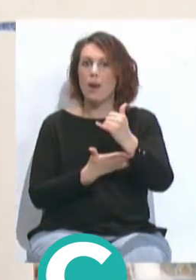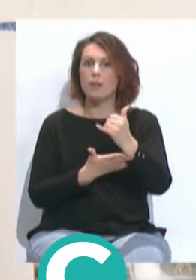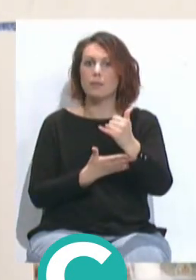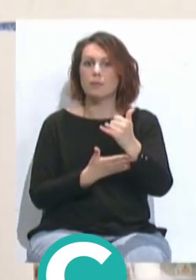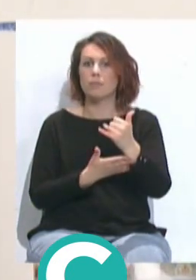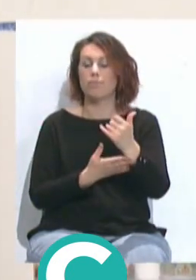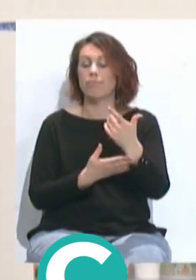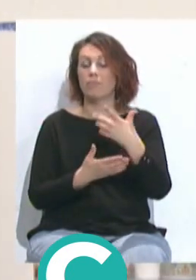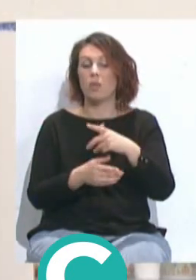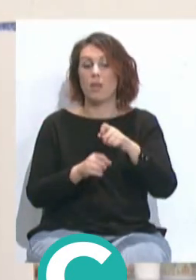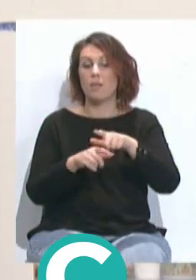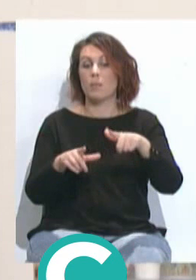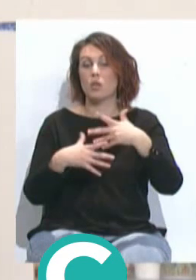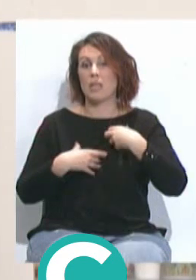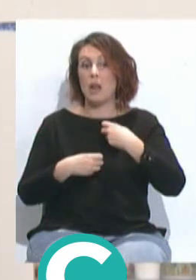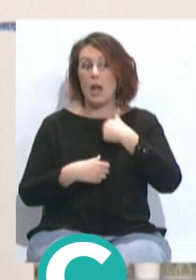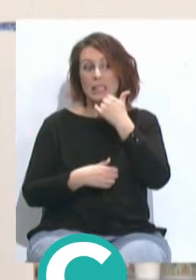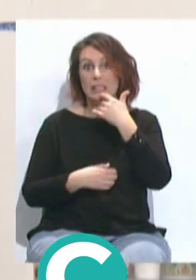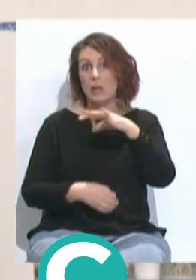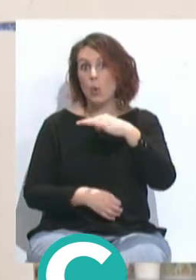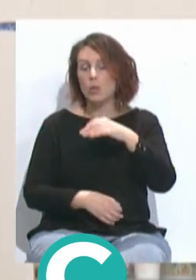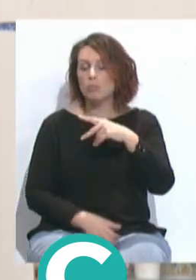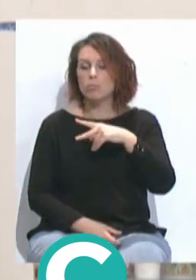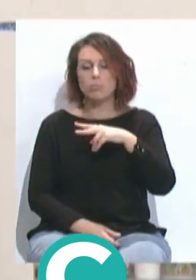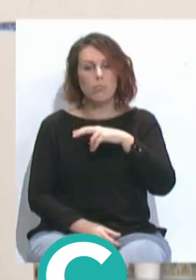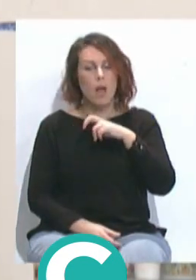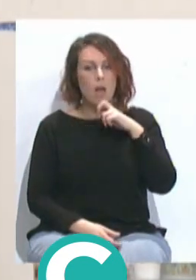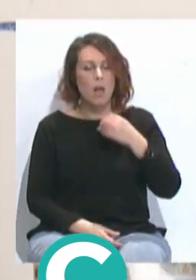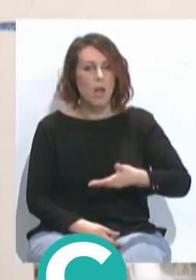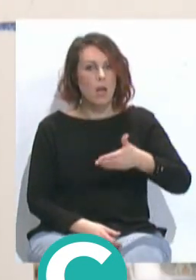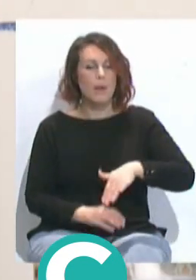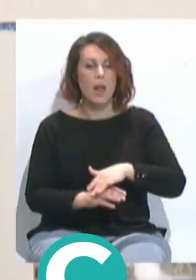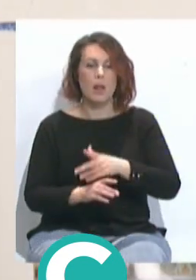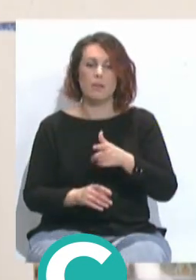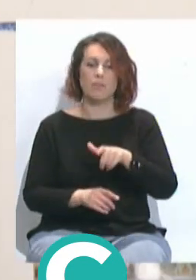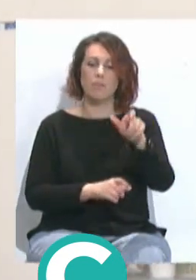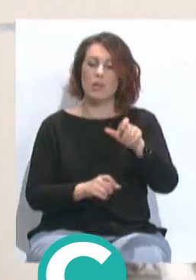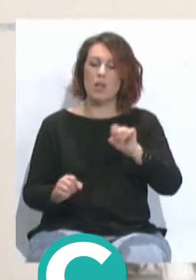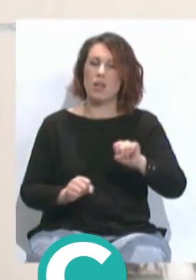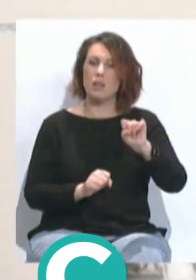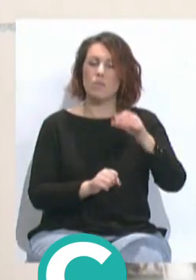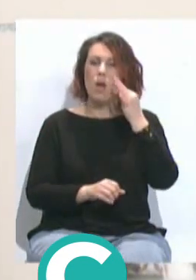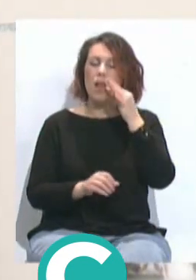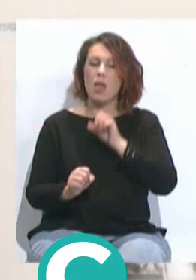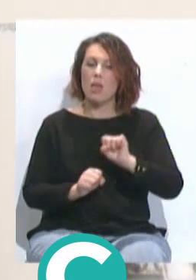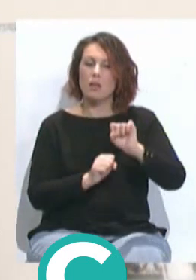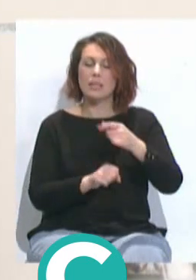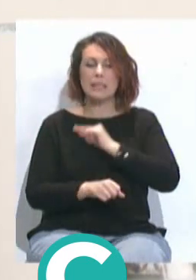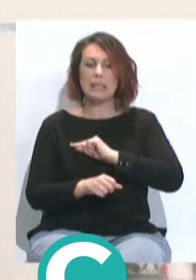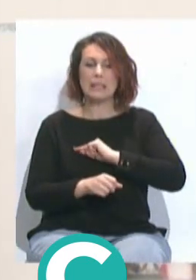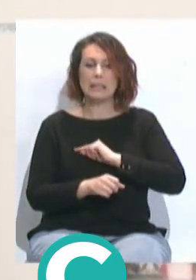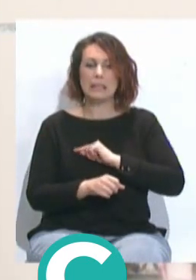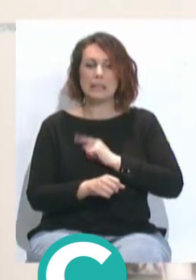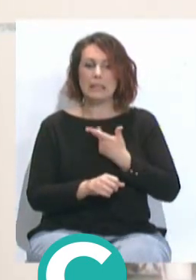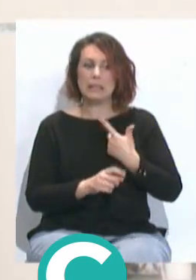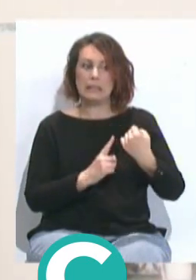prácticamente es el único establecimiento sanitario ponerlo en valor de cara a proteger a estas personas a estas mujeres que se sienten acosadas